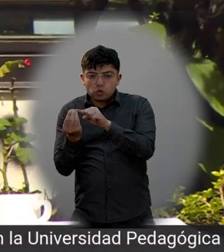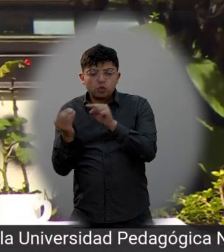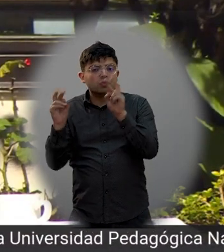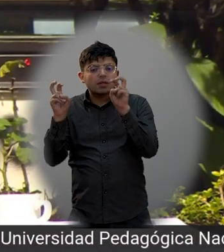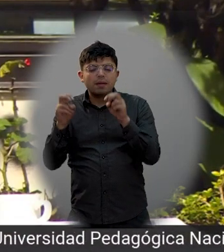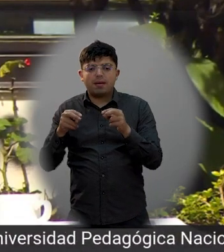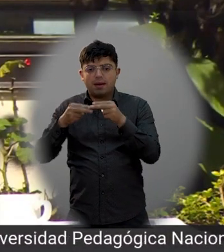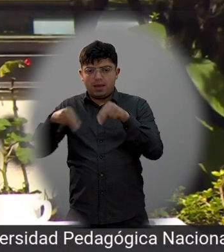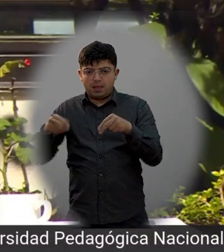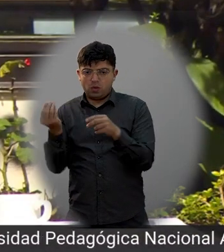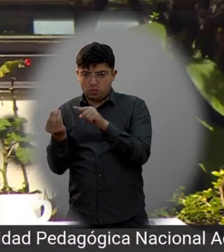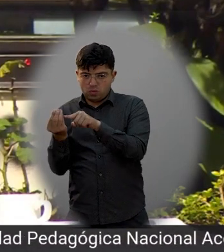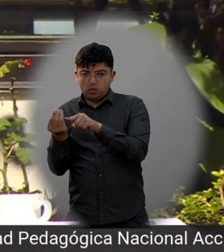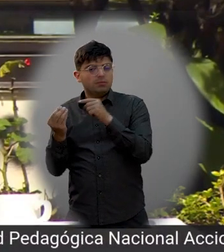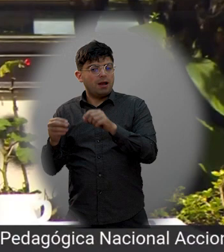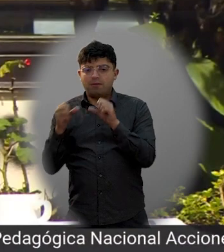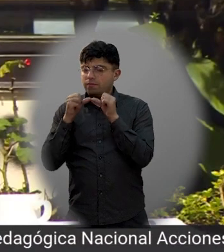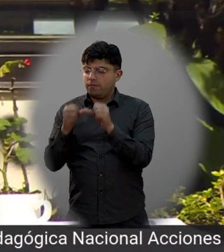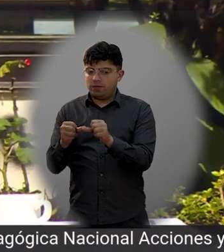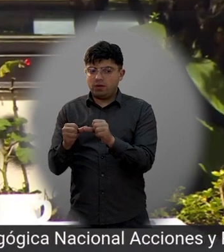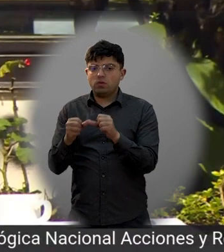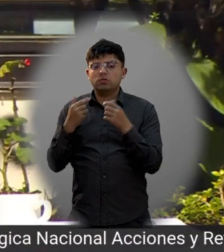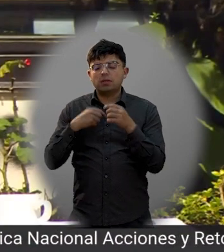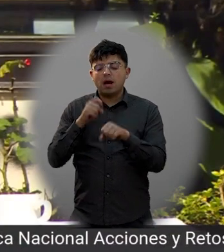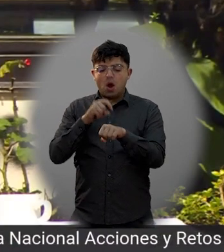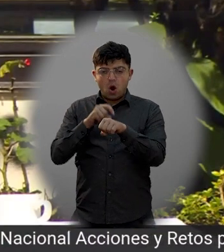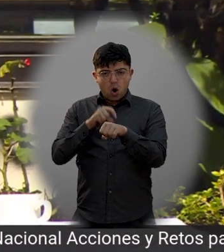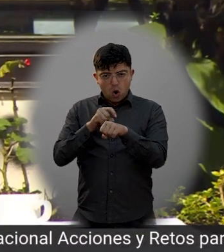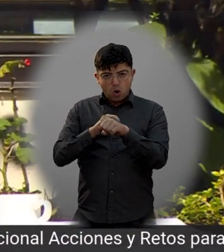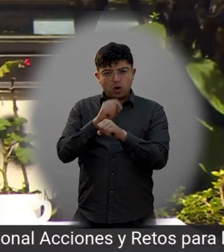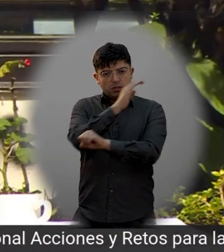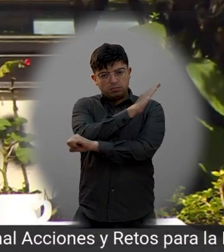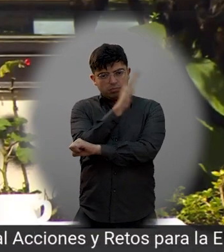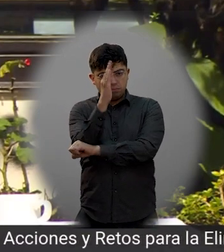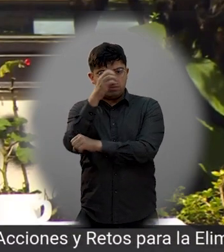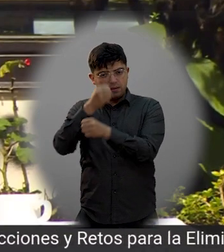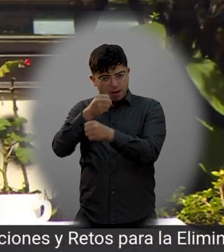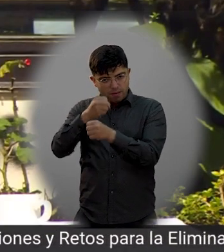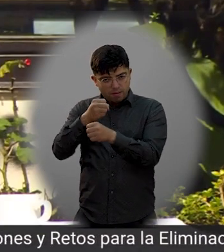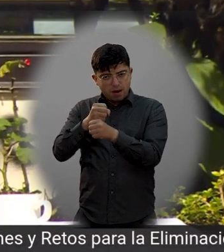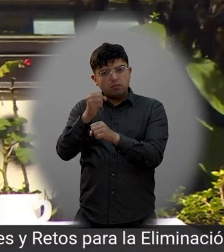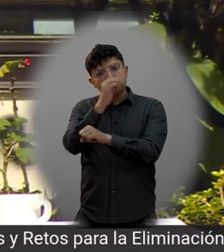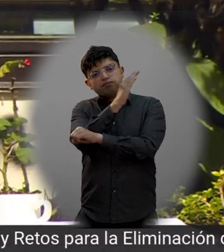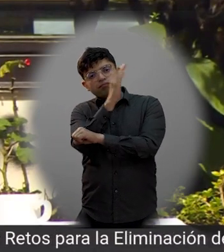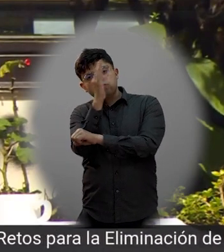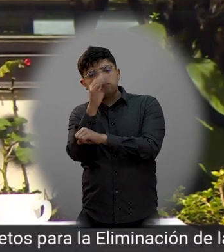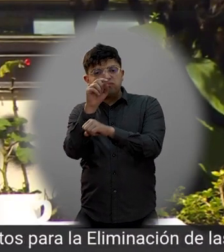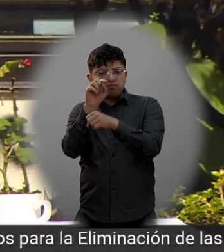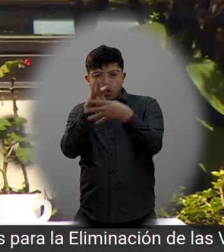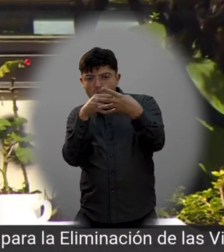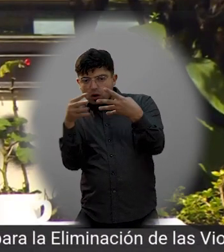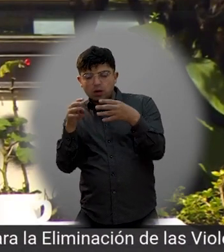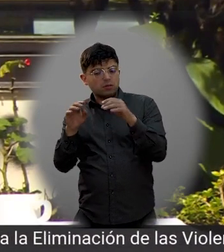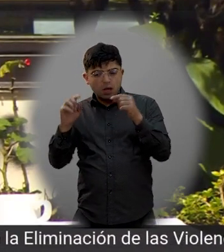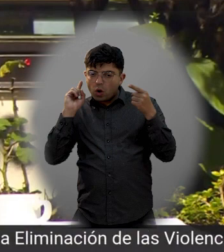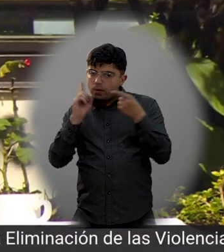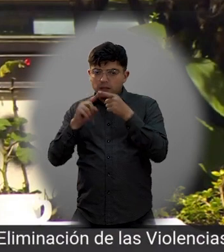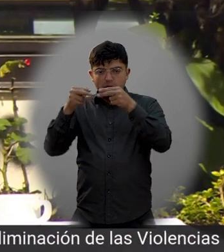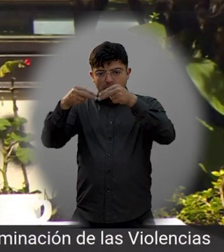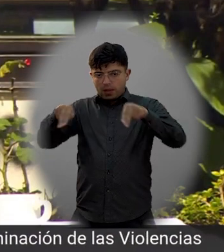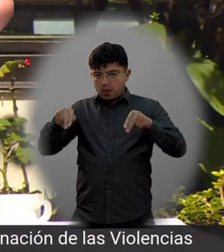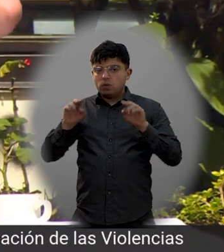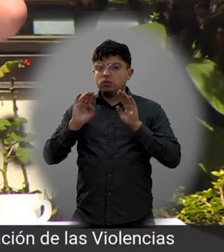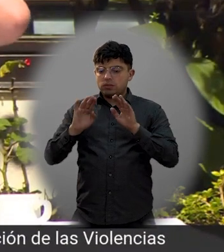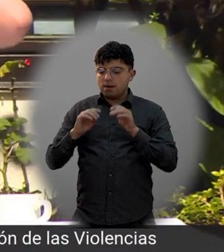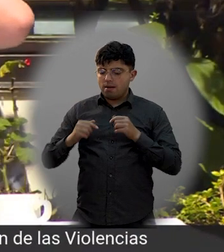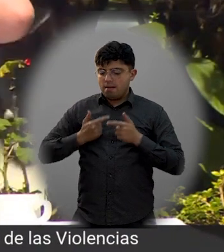de género establecido con horas de trabajo, incluso dedicarse exclusivamente a eso, para hacer este